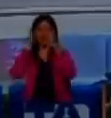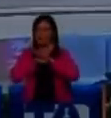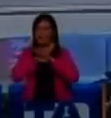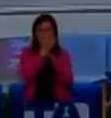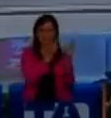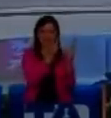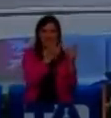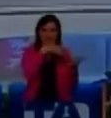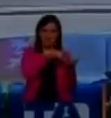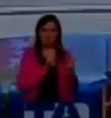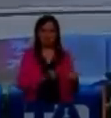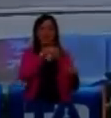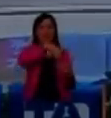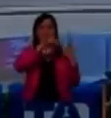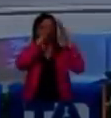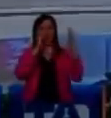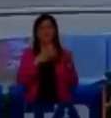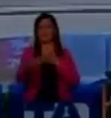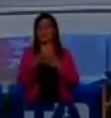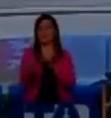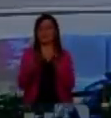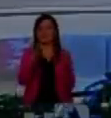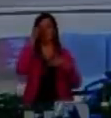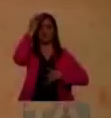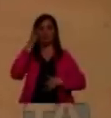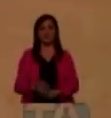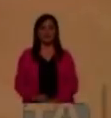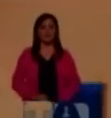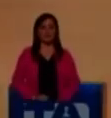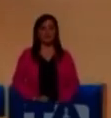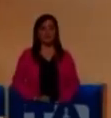para ayudarles a seguir estudiando pese al tratamiento.